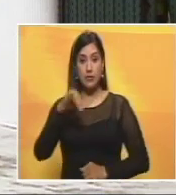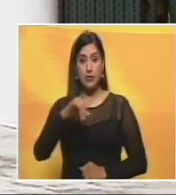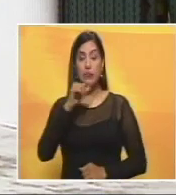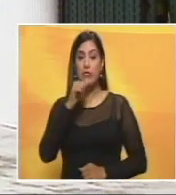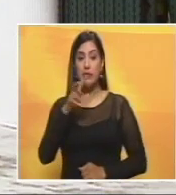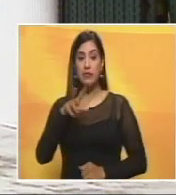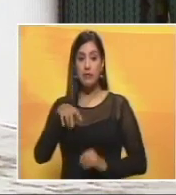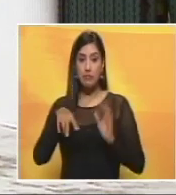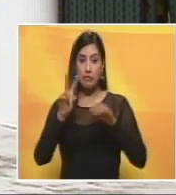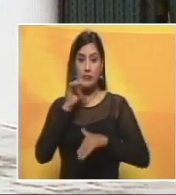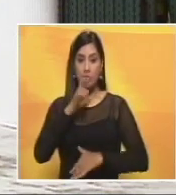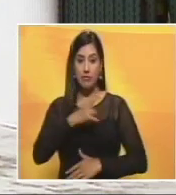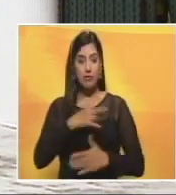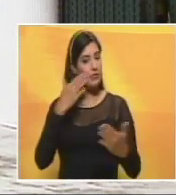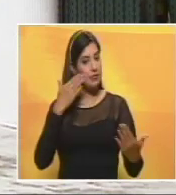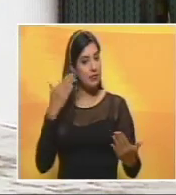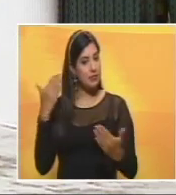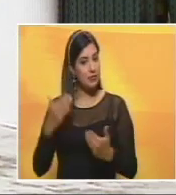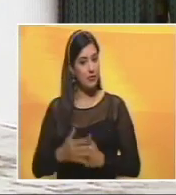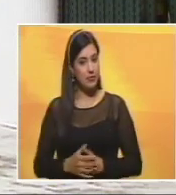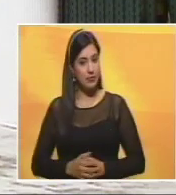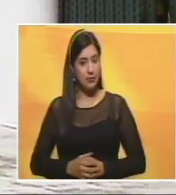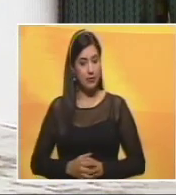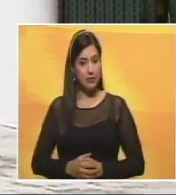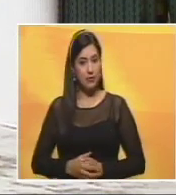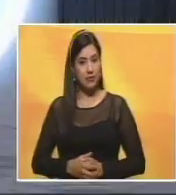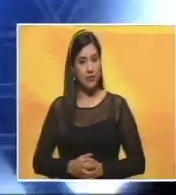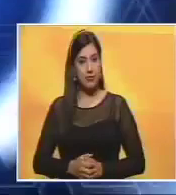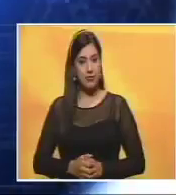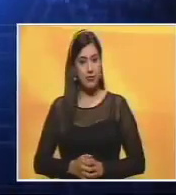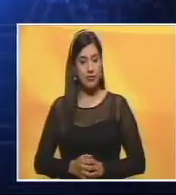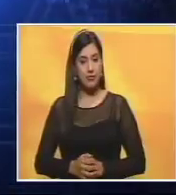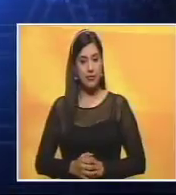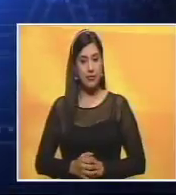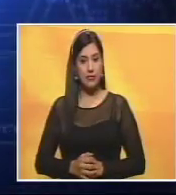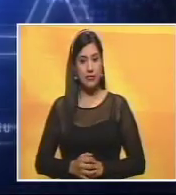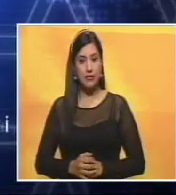de la emisión meridiana de Noticiero Venevisión.